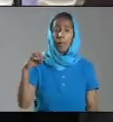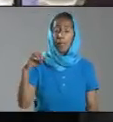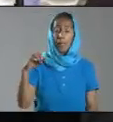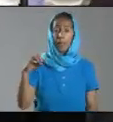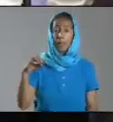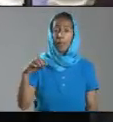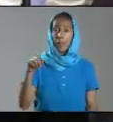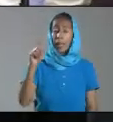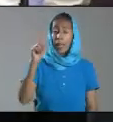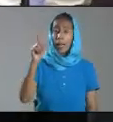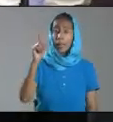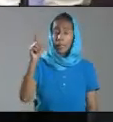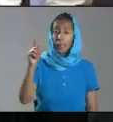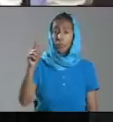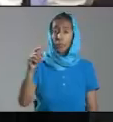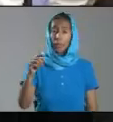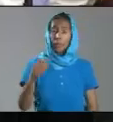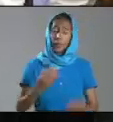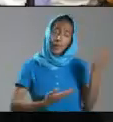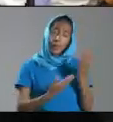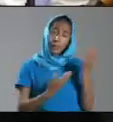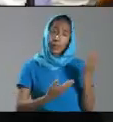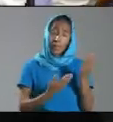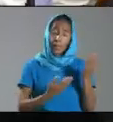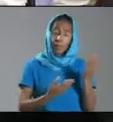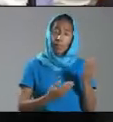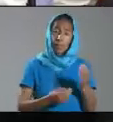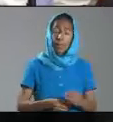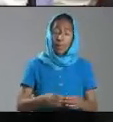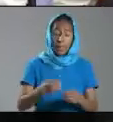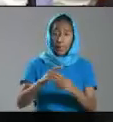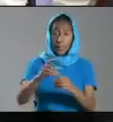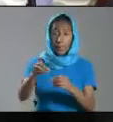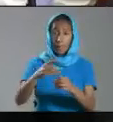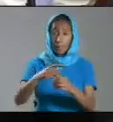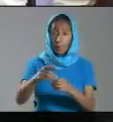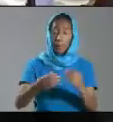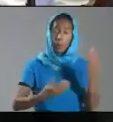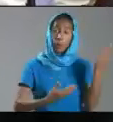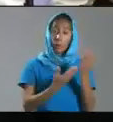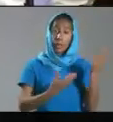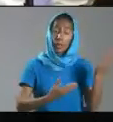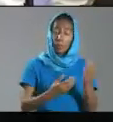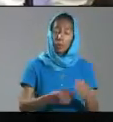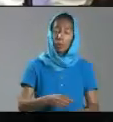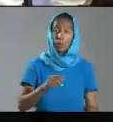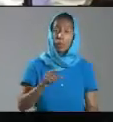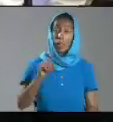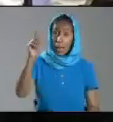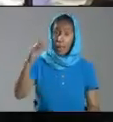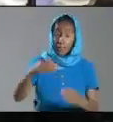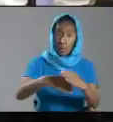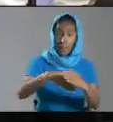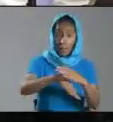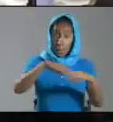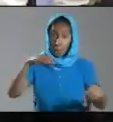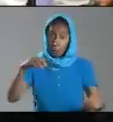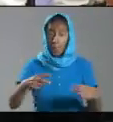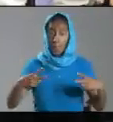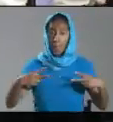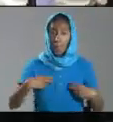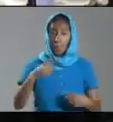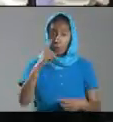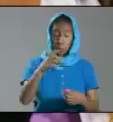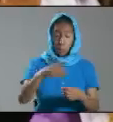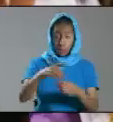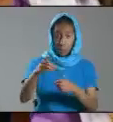quieran servir en el departamento de servidores. Allá afuera hay un departamento donde se